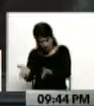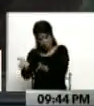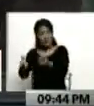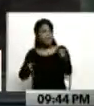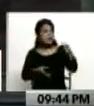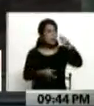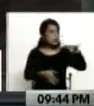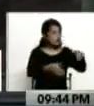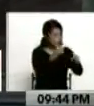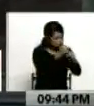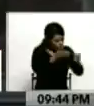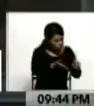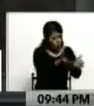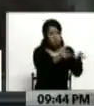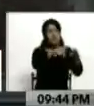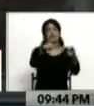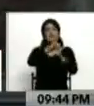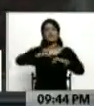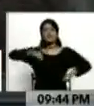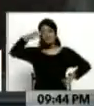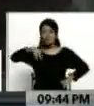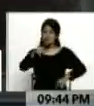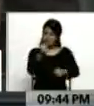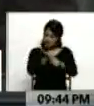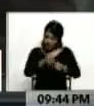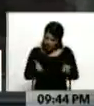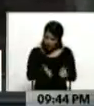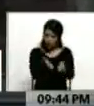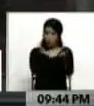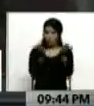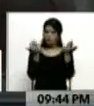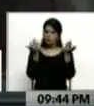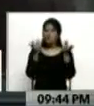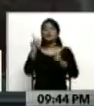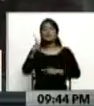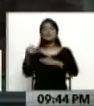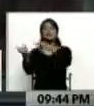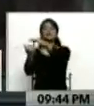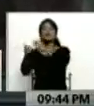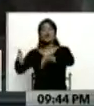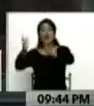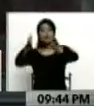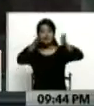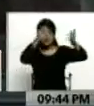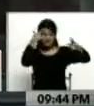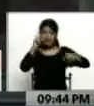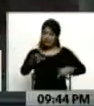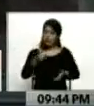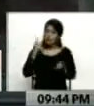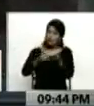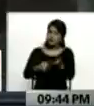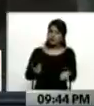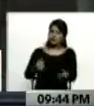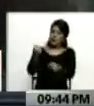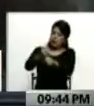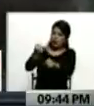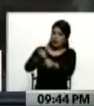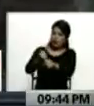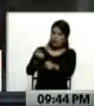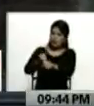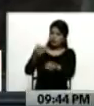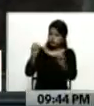el pueblo la fuerzas armad las instituciones del estado